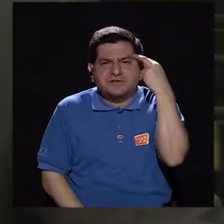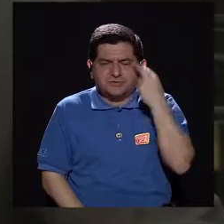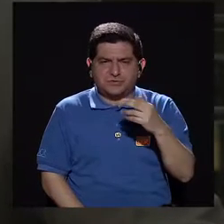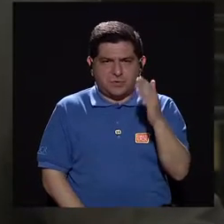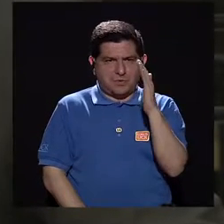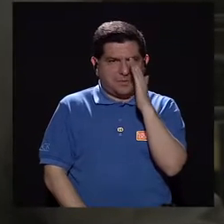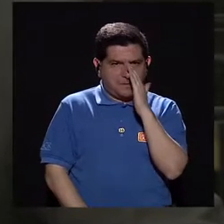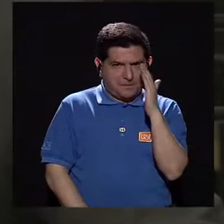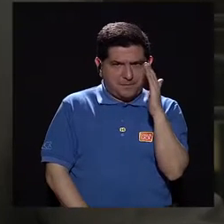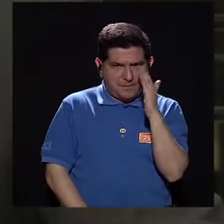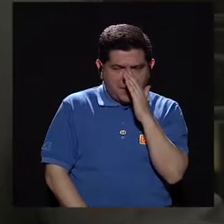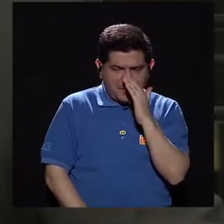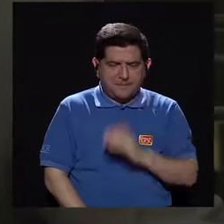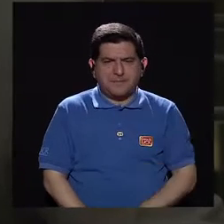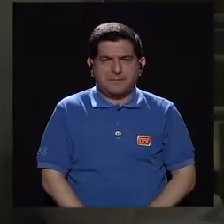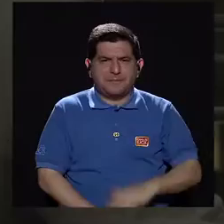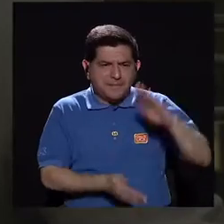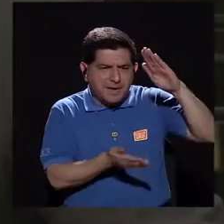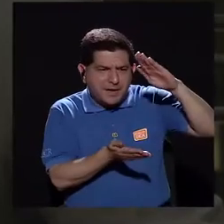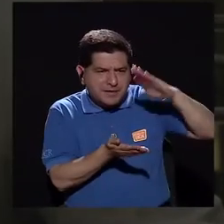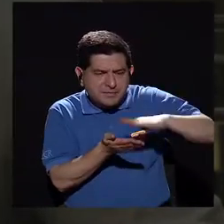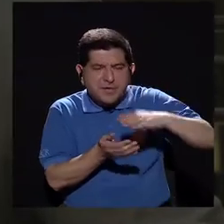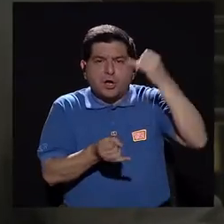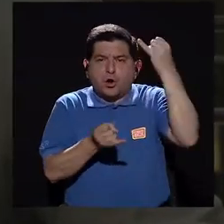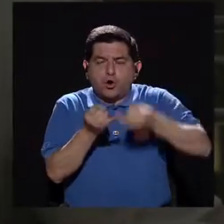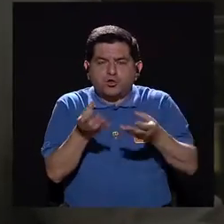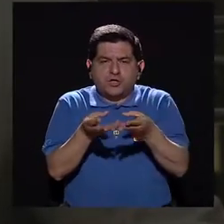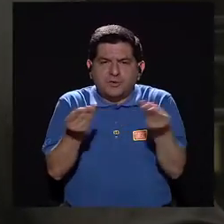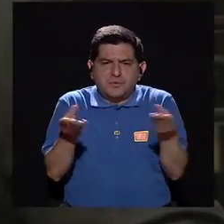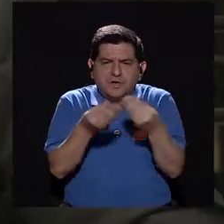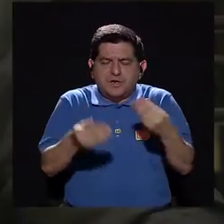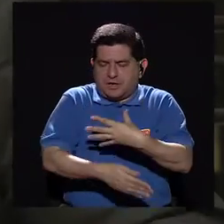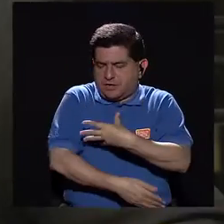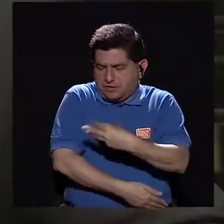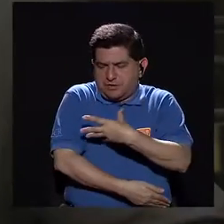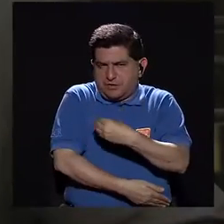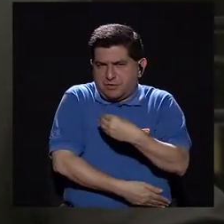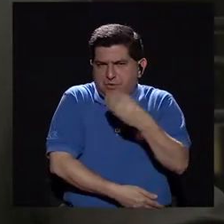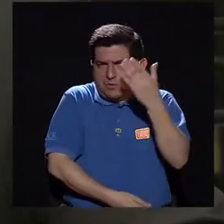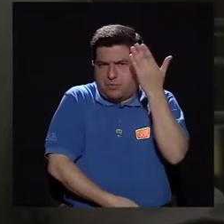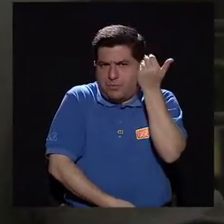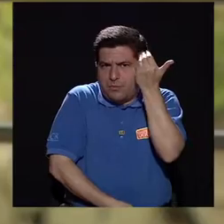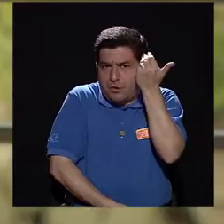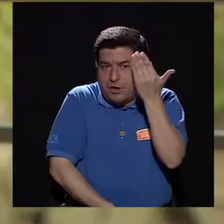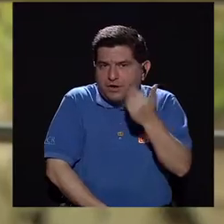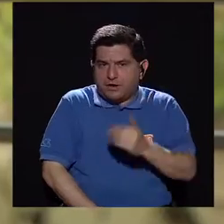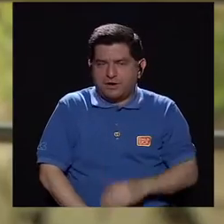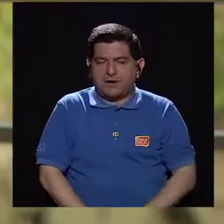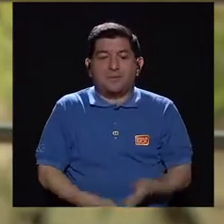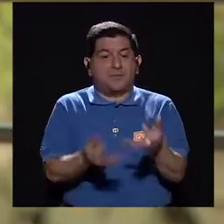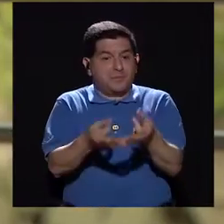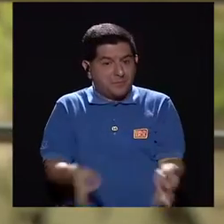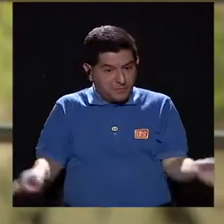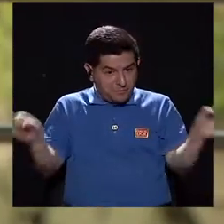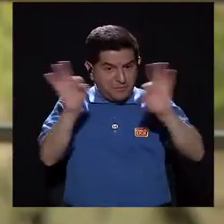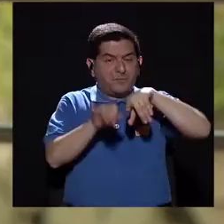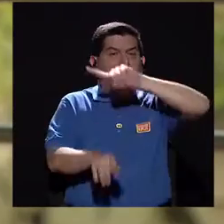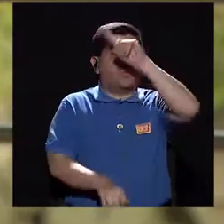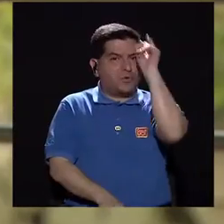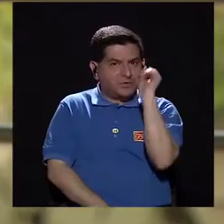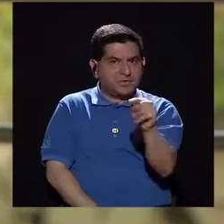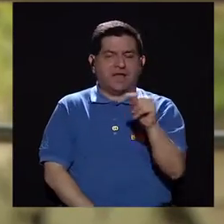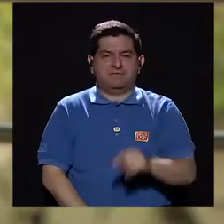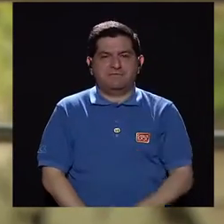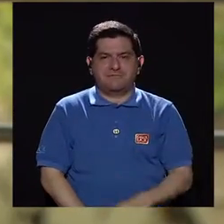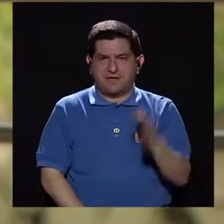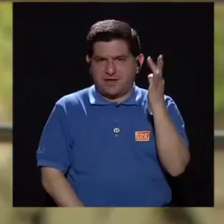razones para que una madre se disminuya o se acabe la producción de leche? Es muy importante esa